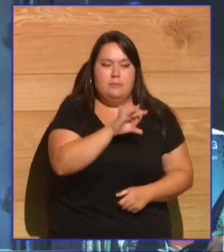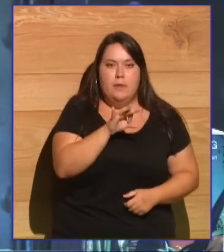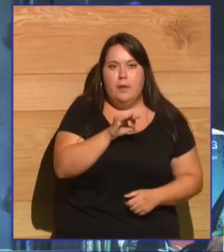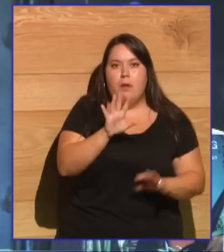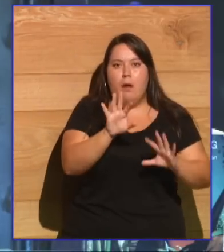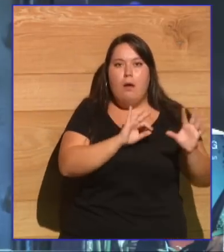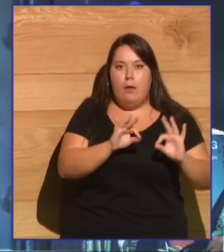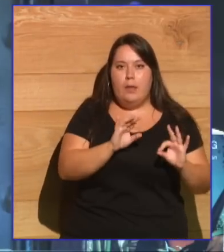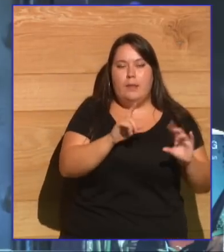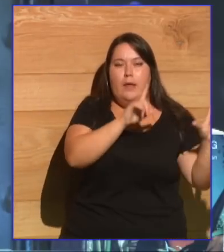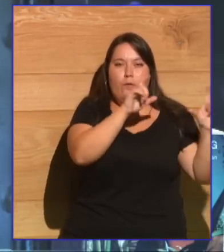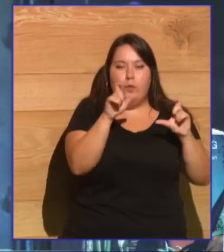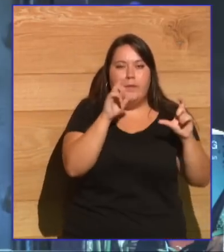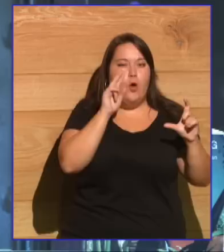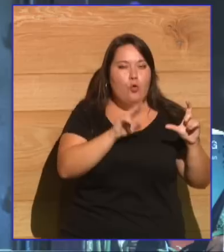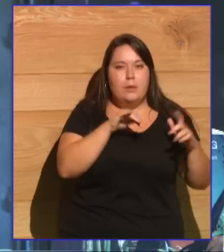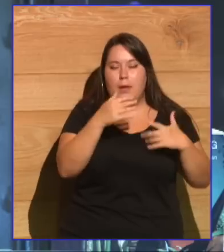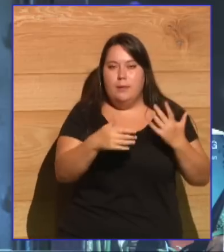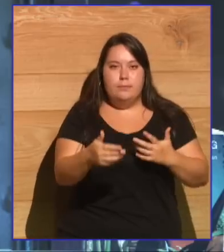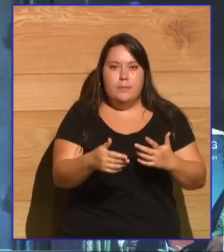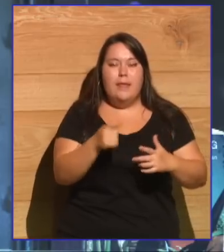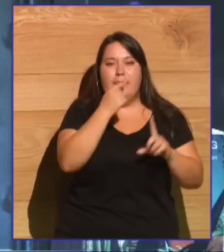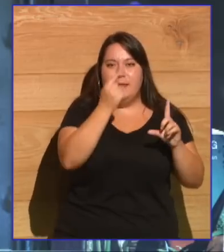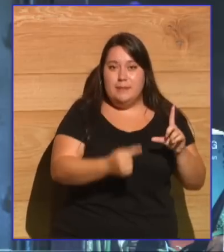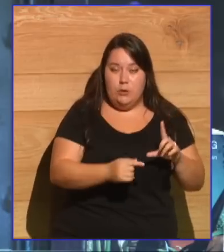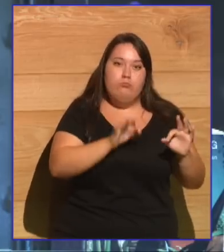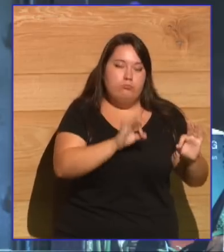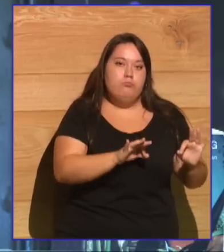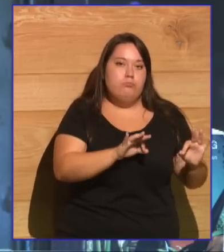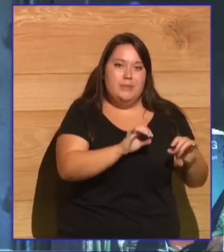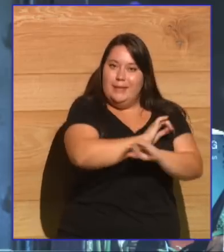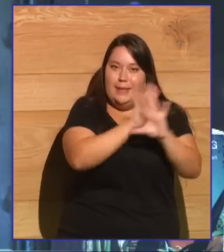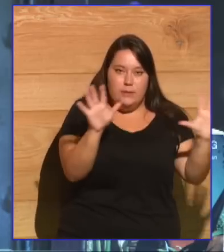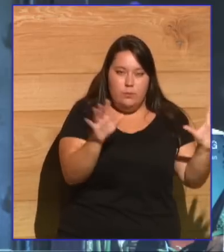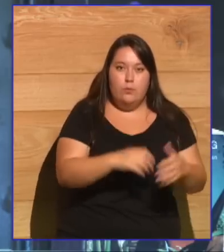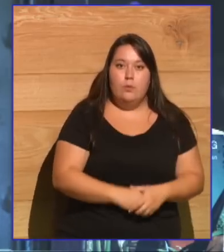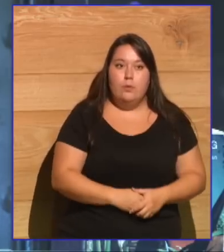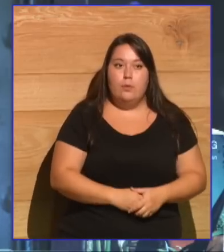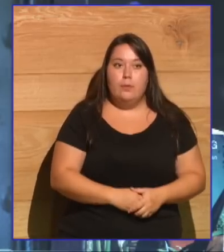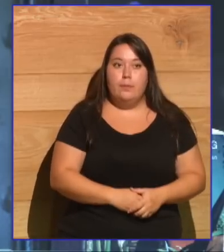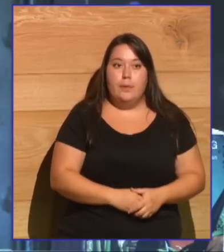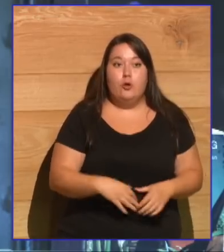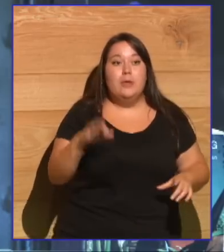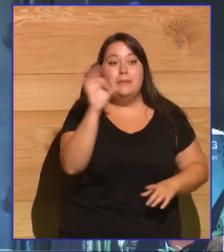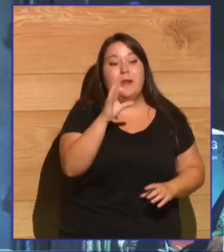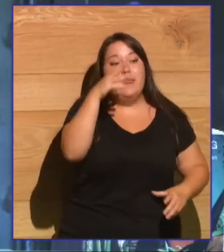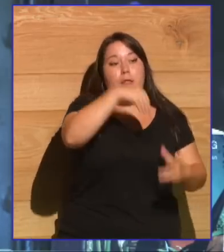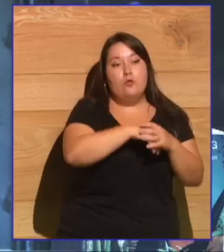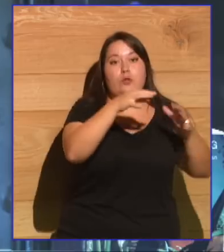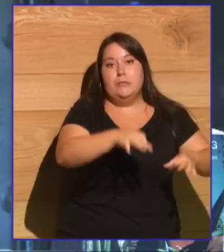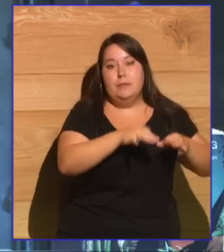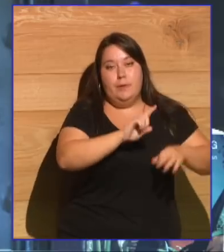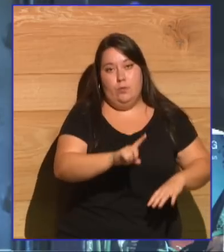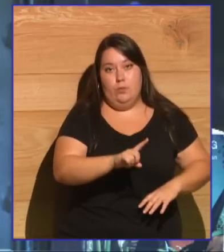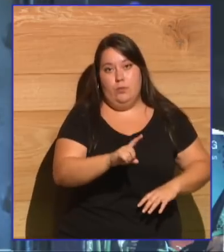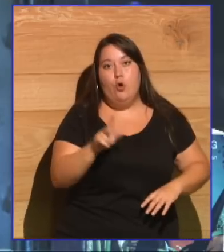de fotografía de ópticas incluso en el diseño de la película aquí está nutriendo lo todo y exprimer no siempre estuvo muchas cosas las hizo solamente